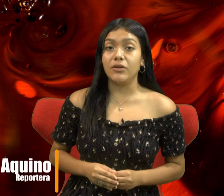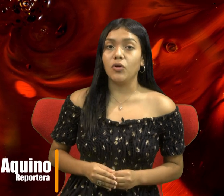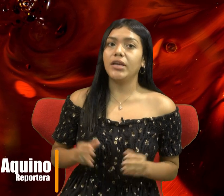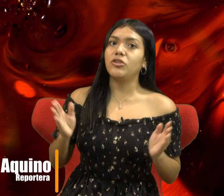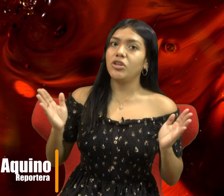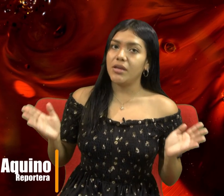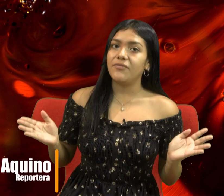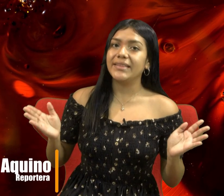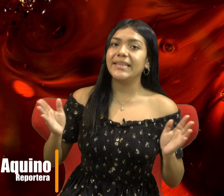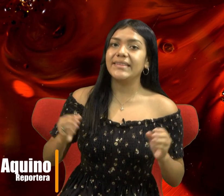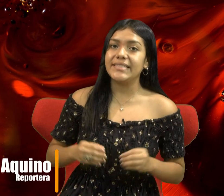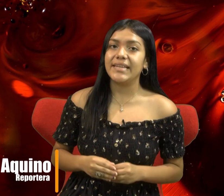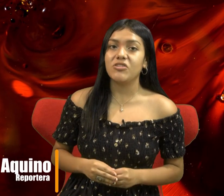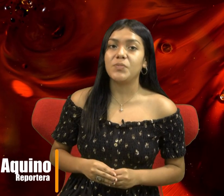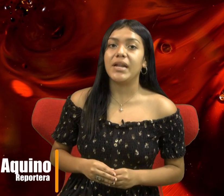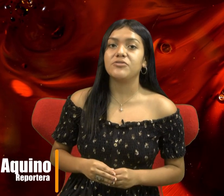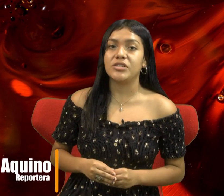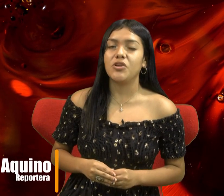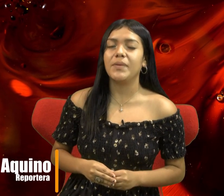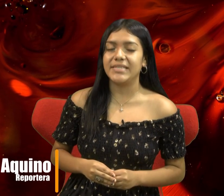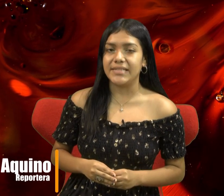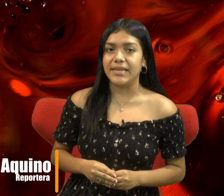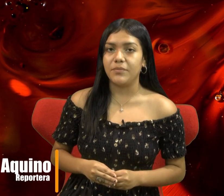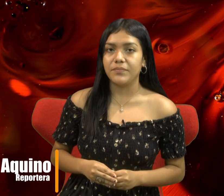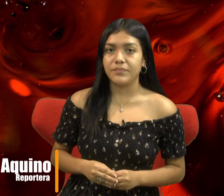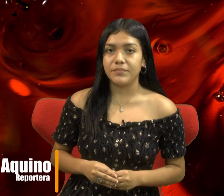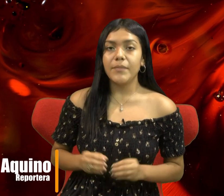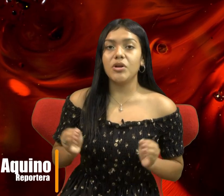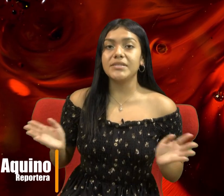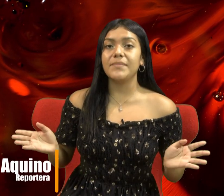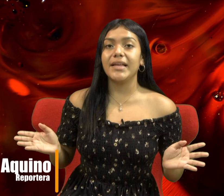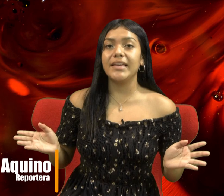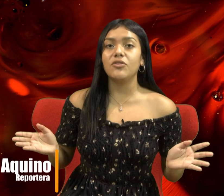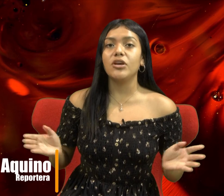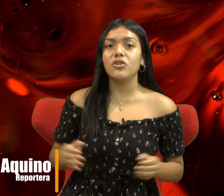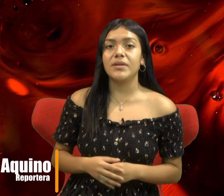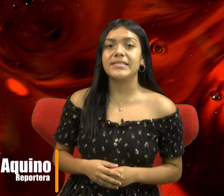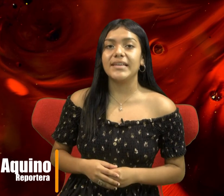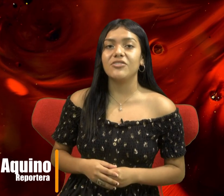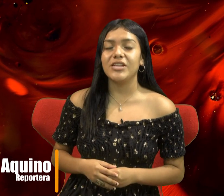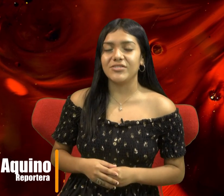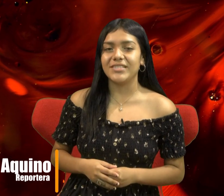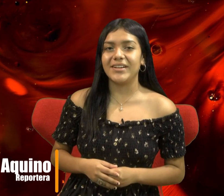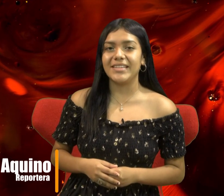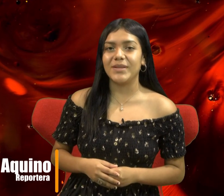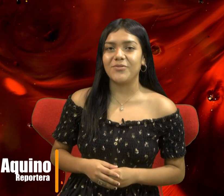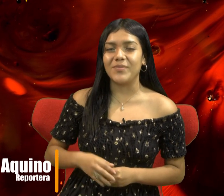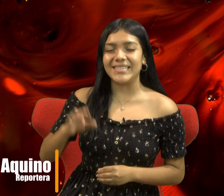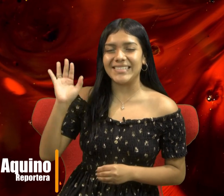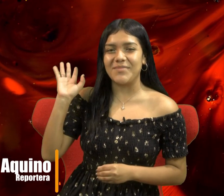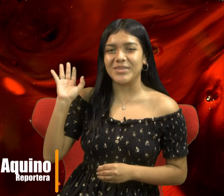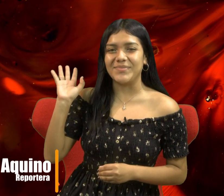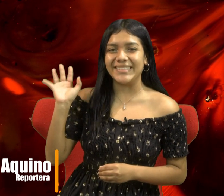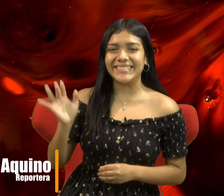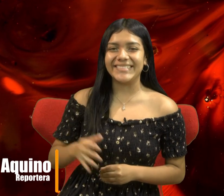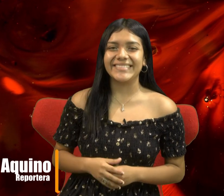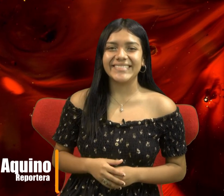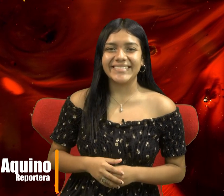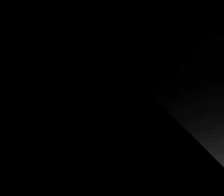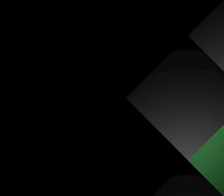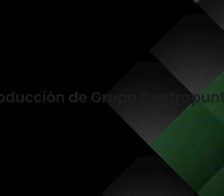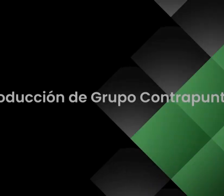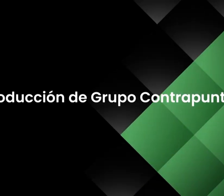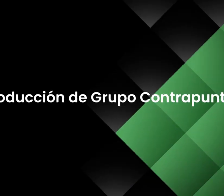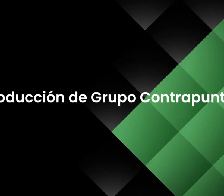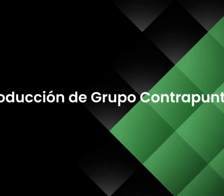en México y todavía faltan 3 años para la sucesión presidencial. Mi nombre es Jimena Aquino y no olvides seguirnos en nuestras diferentes plataformas. Hasta la próxima.